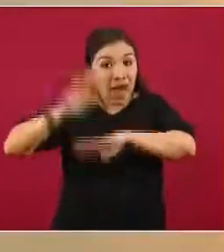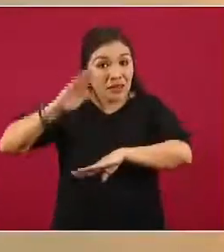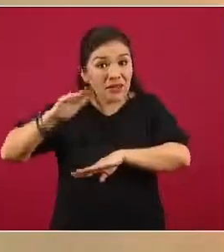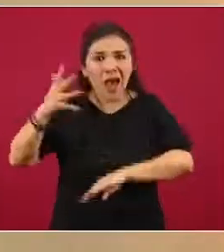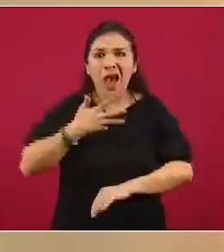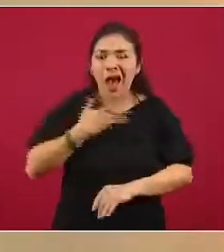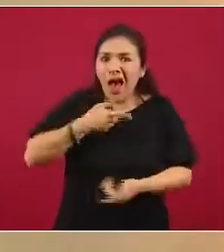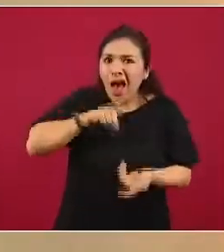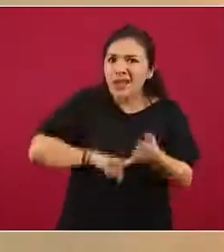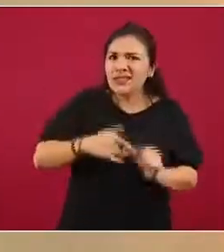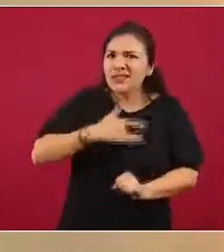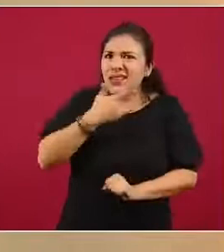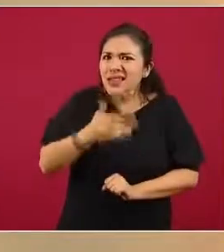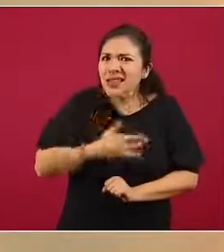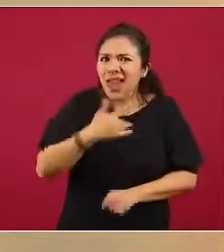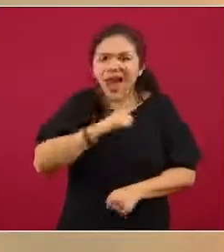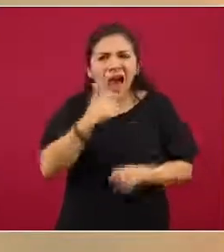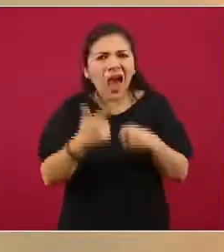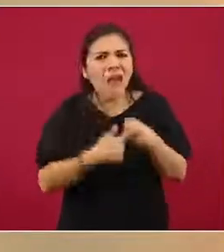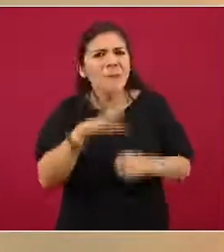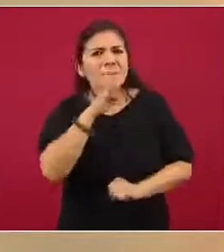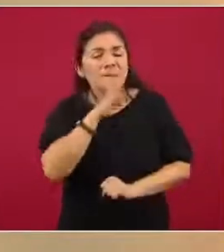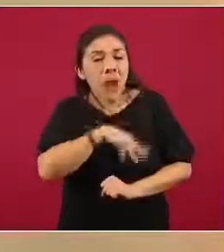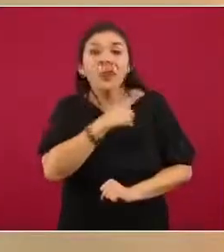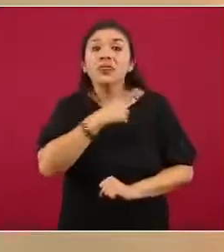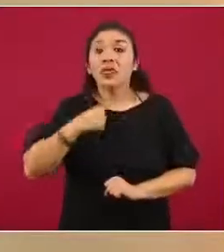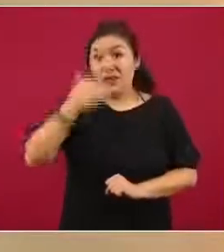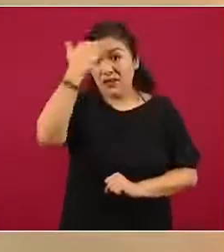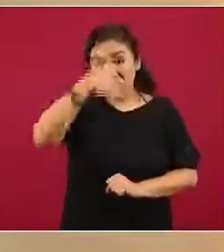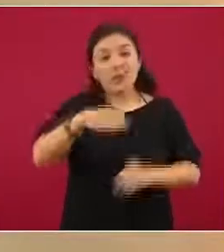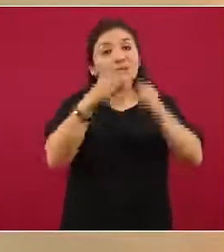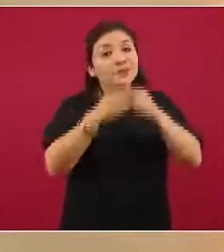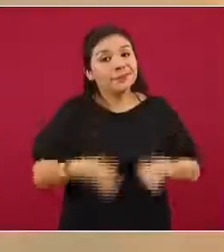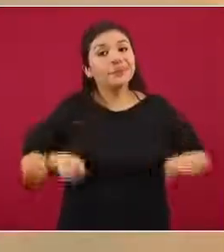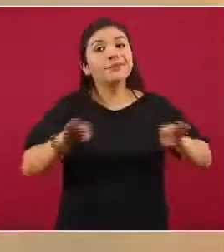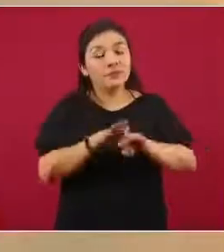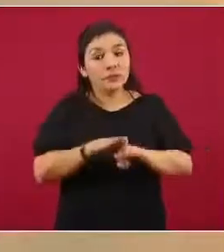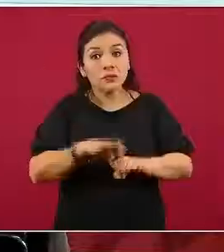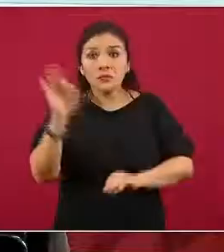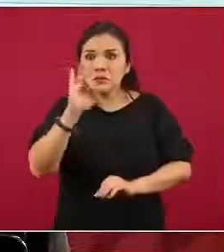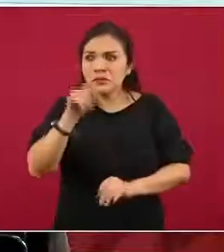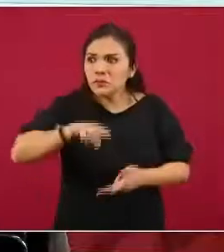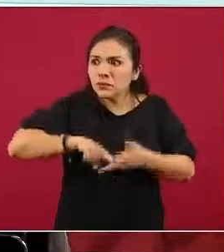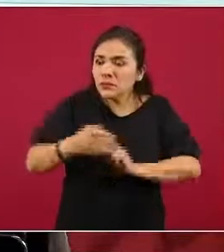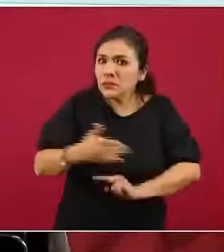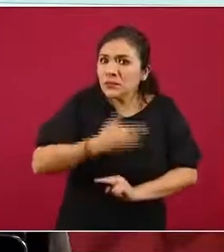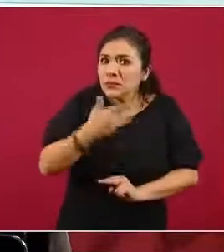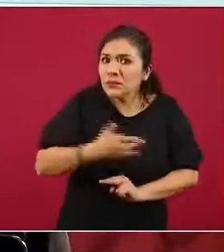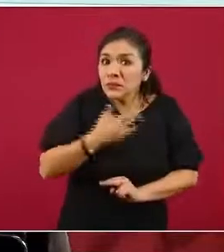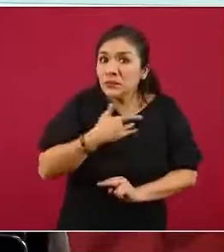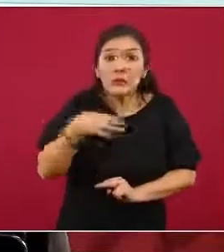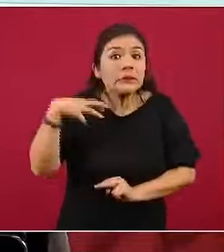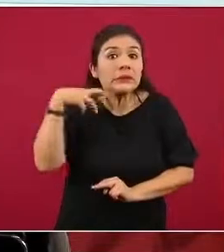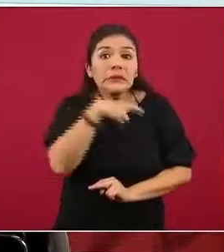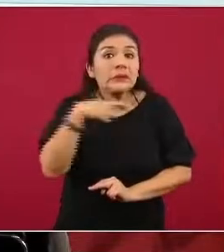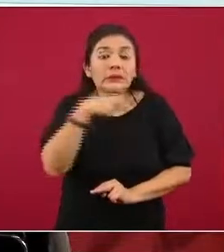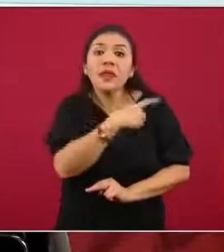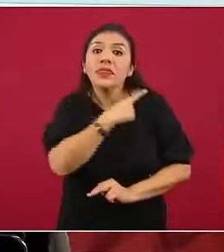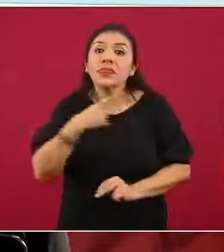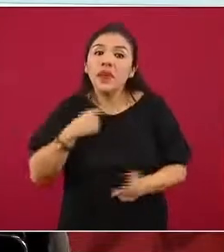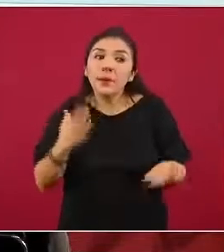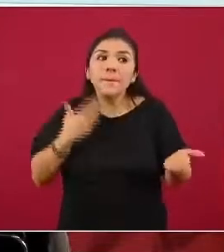presenten sintomatología sepan, ¿no?, que es importante que una vez que inicie esta sintomatología tienen